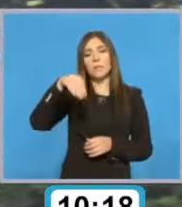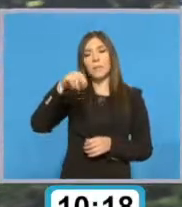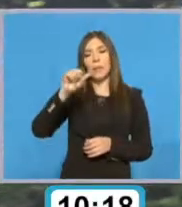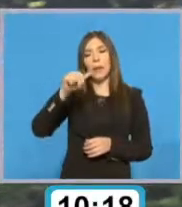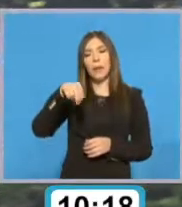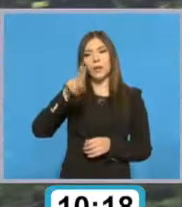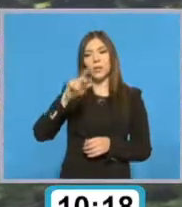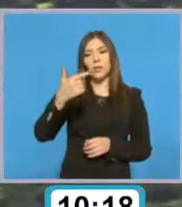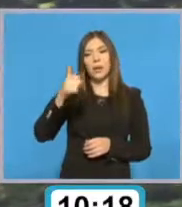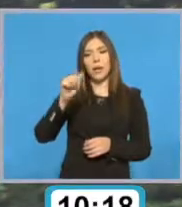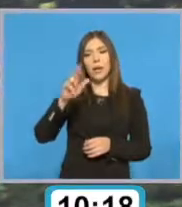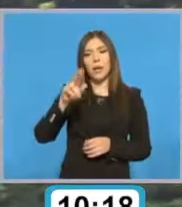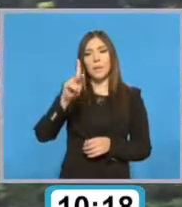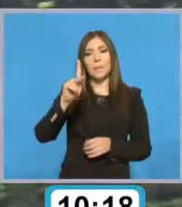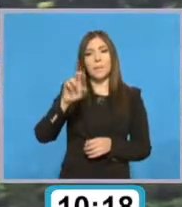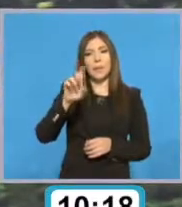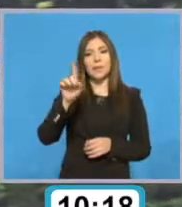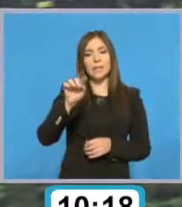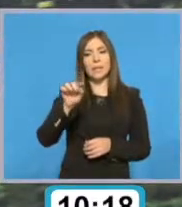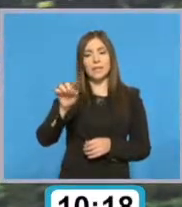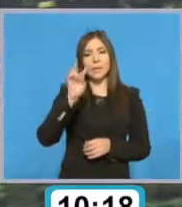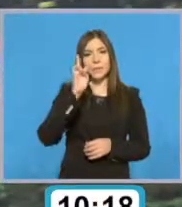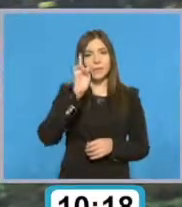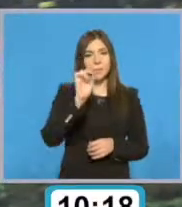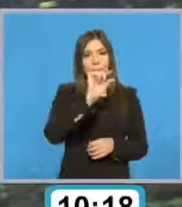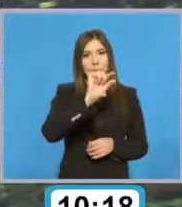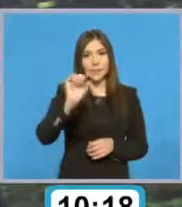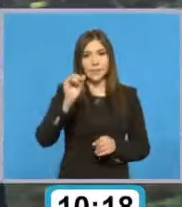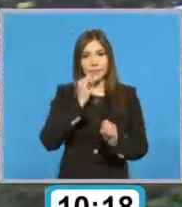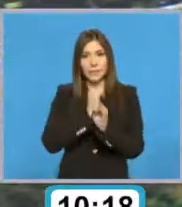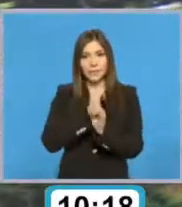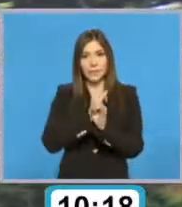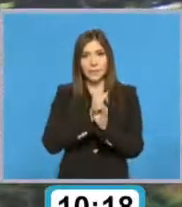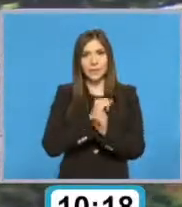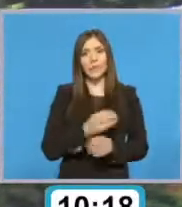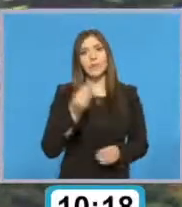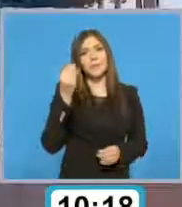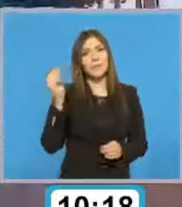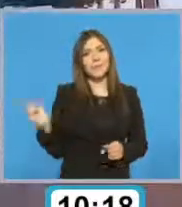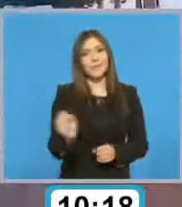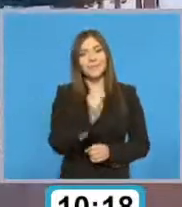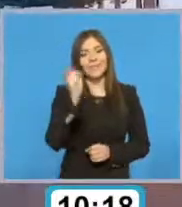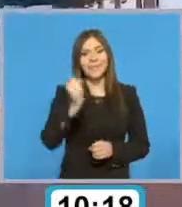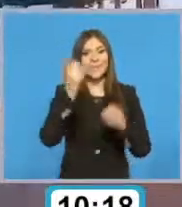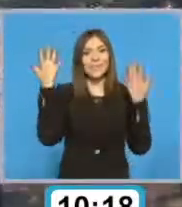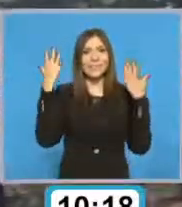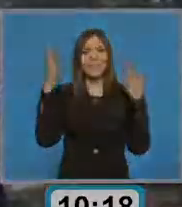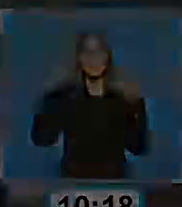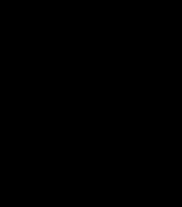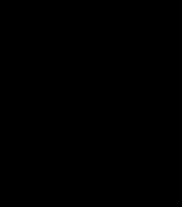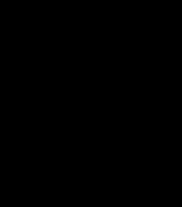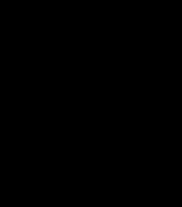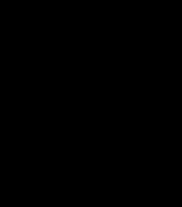pescado, como de pez, Manu Garpez. Mucho éxito. Con Z. ¿Vale? El aplauso para Manuel García, que estuvo en el intermedio con nosotros.